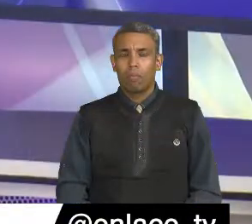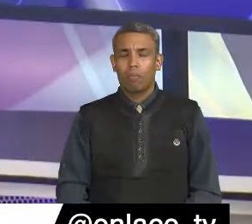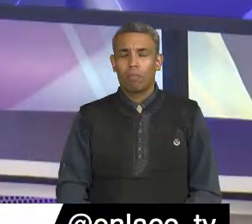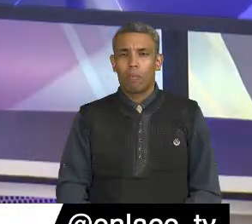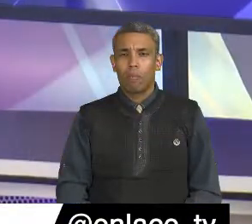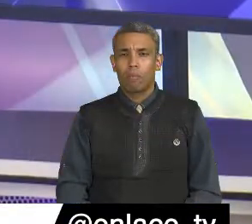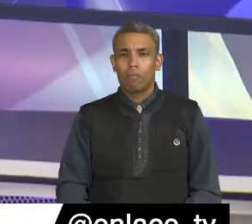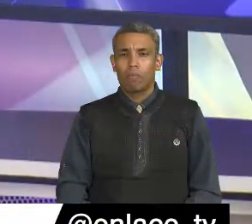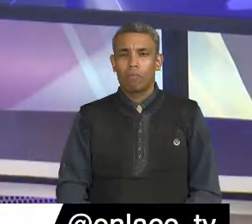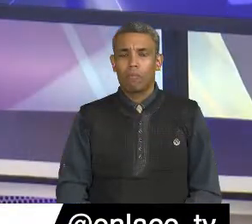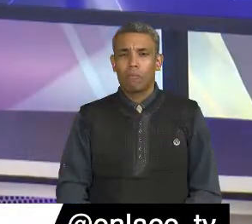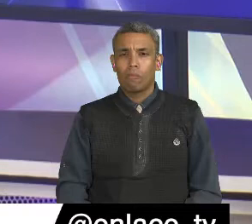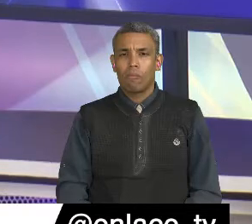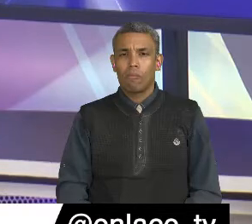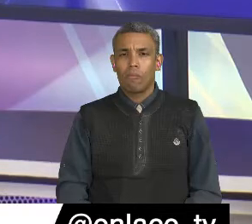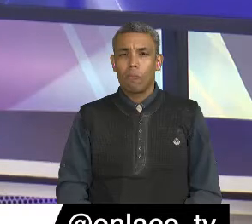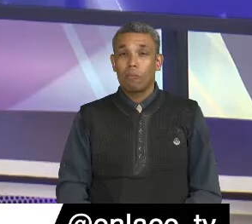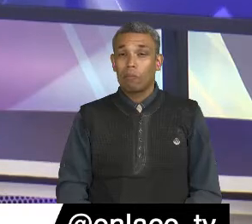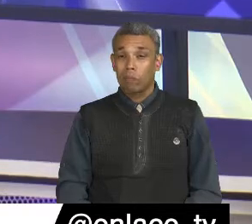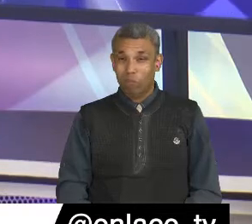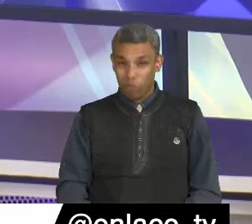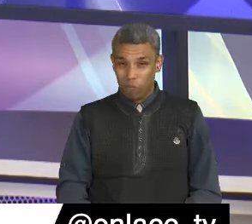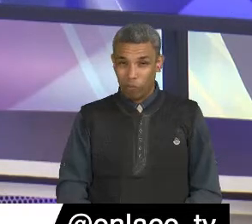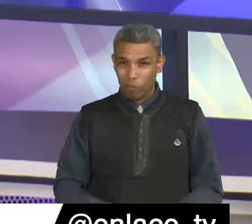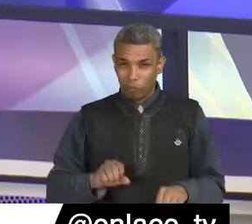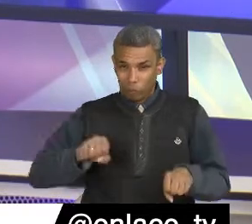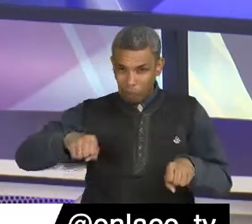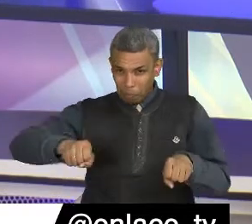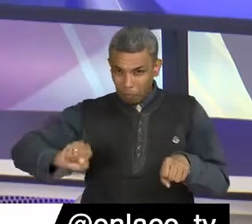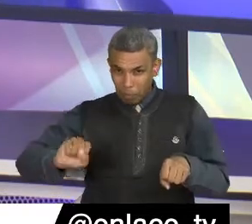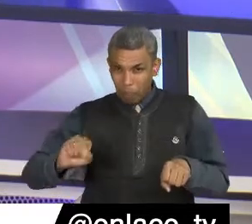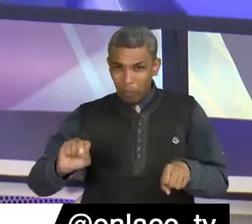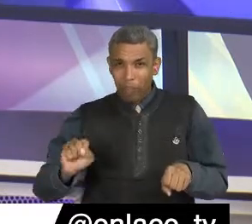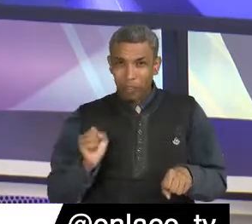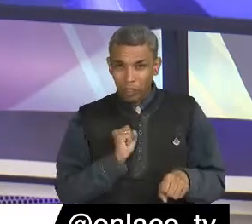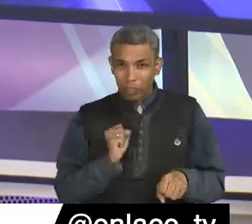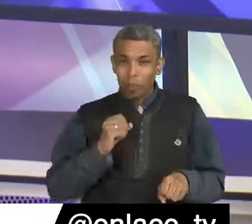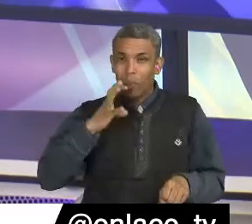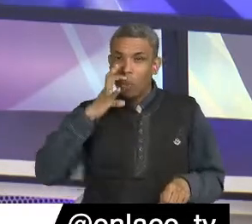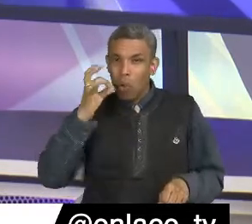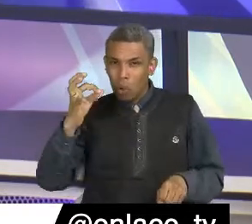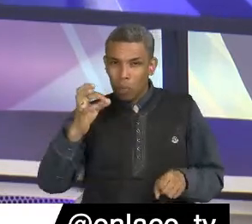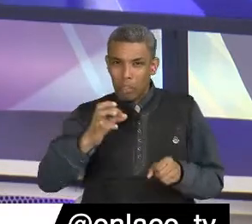Fue recuperada la motocicleta que había sido hurtada a una pareja de cobradores en el barrio